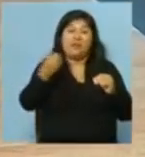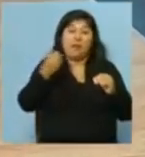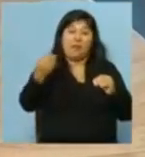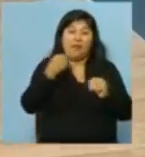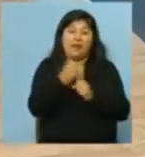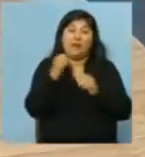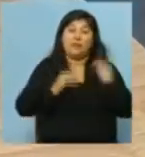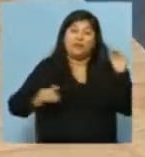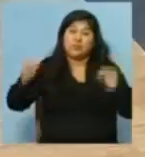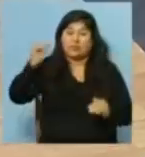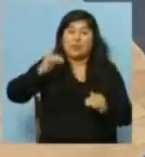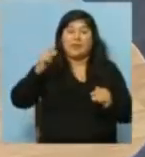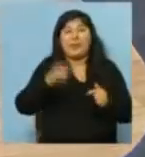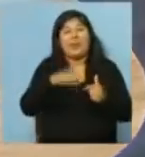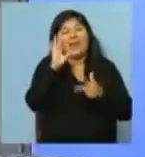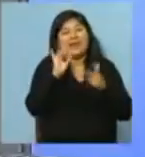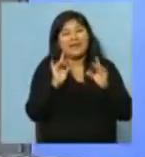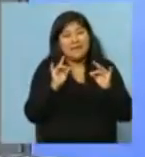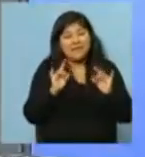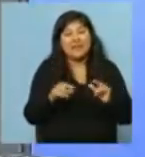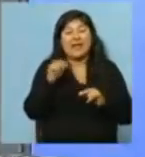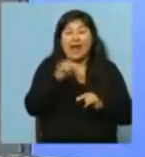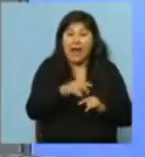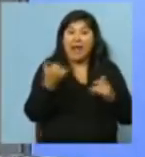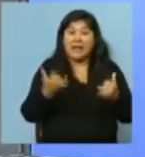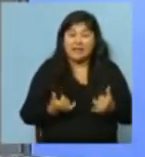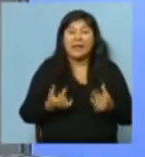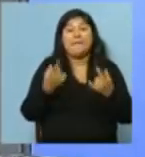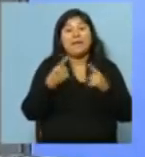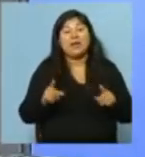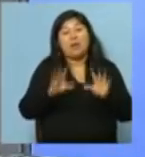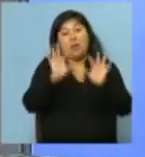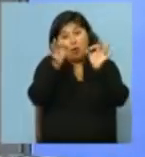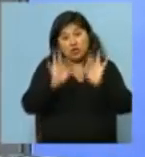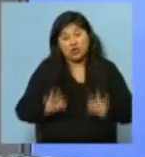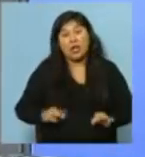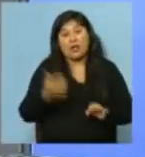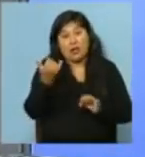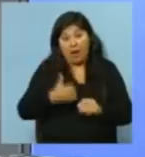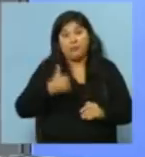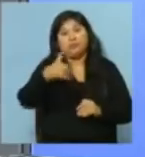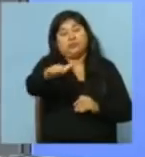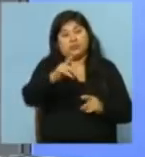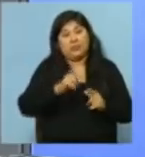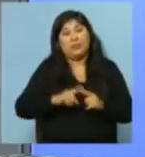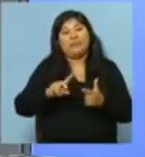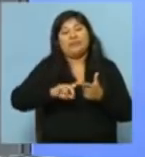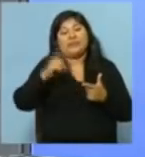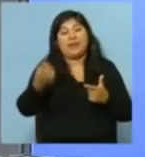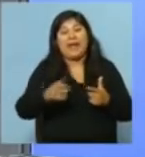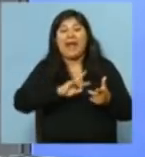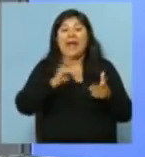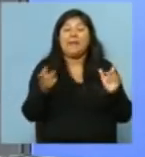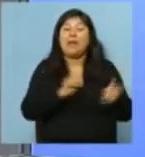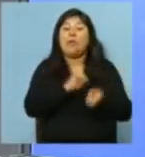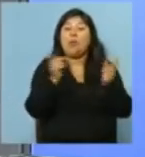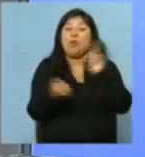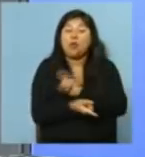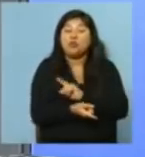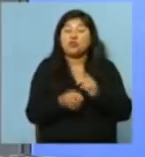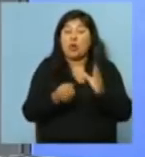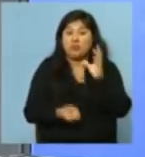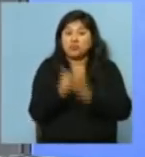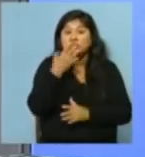pero fundamentalmente en el sostenimiento de un proyecto político que se basó en el en ver de cambiar la matriz productiva pero fundamentalmente